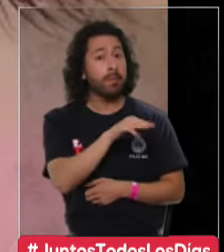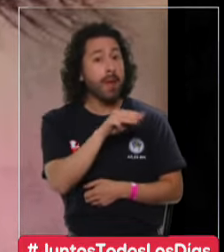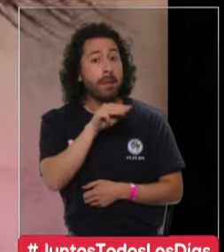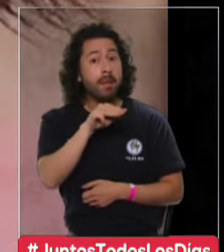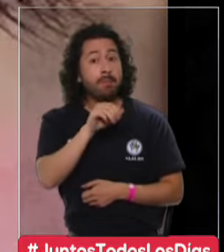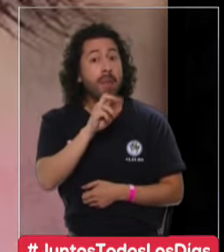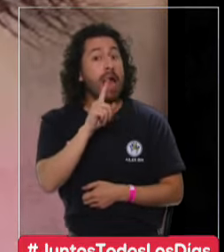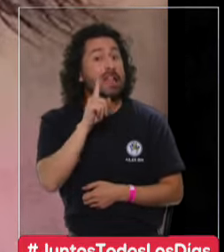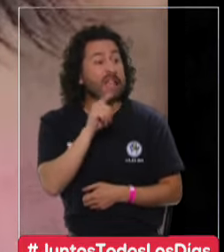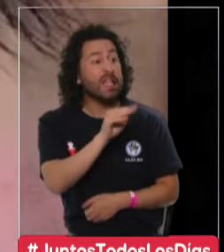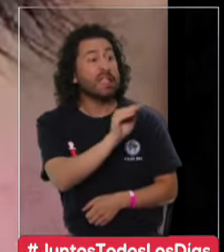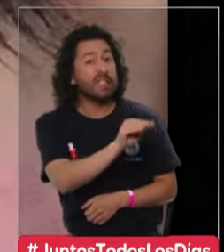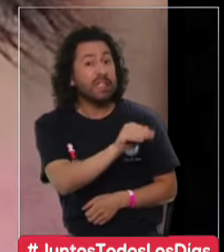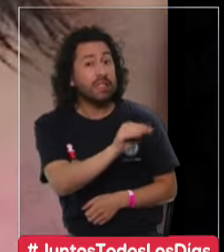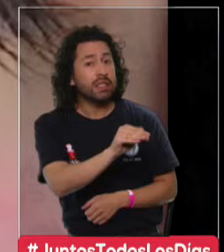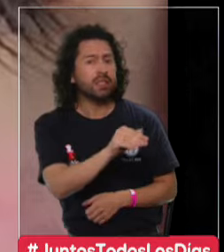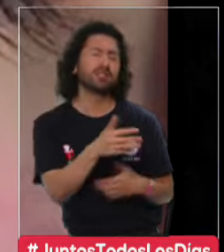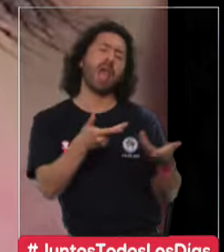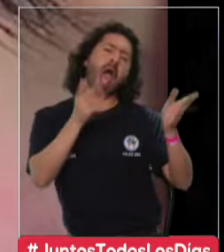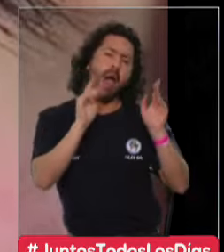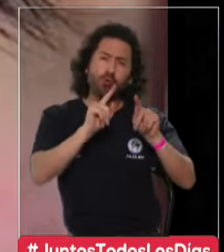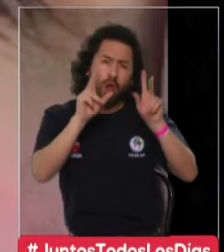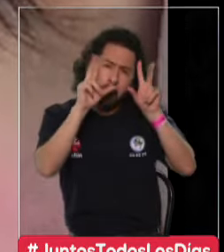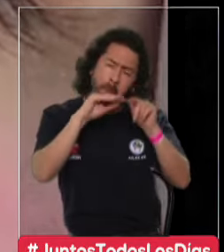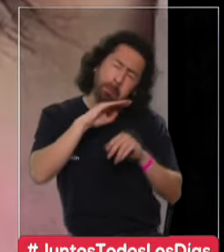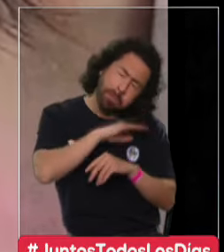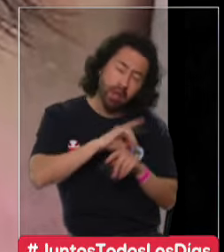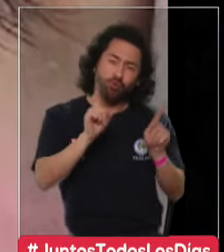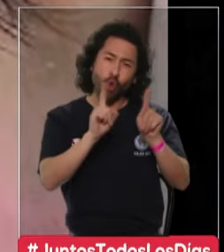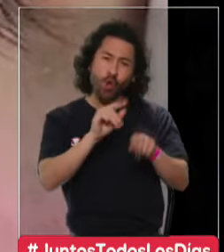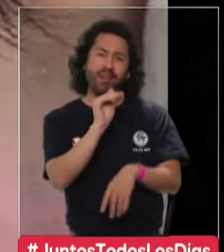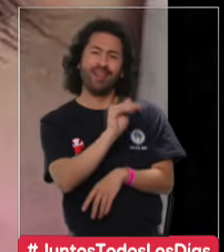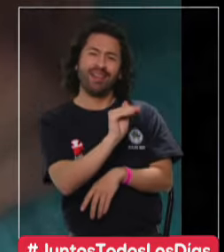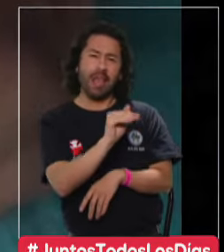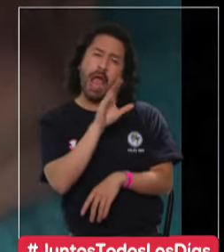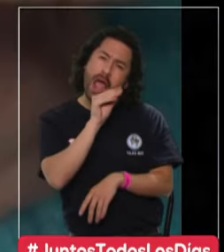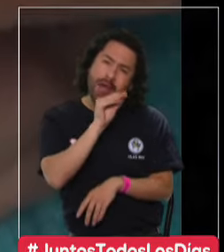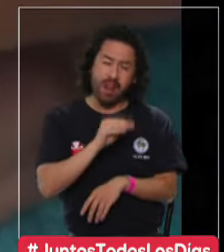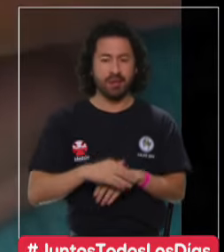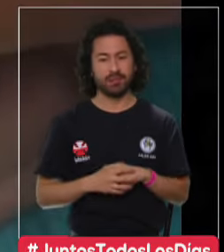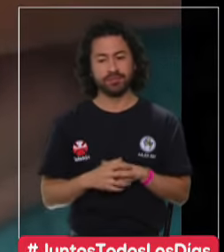Martí, ya, pues no te quedes dormida, pues Martí.